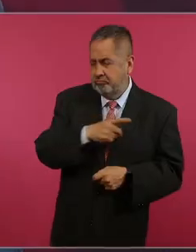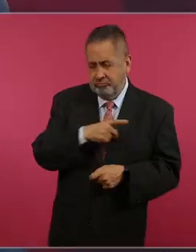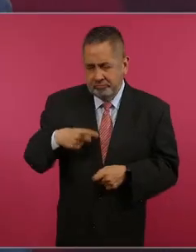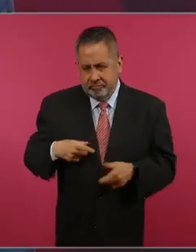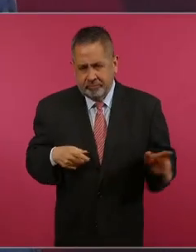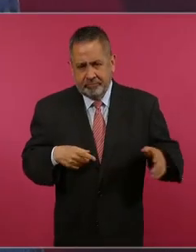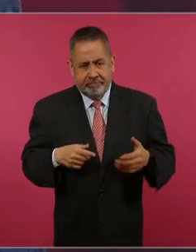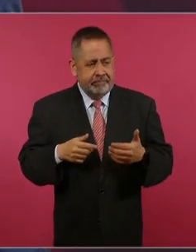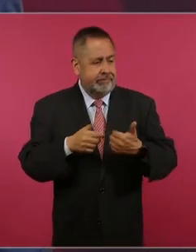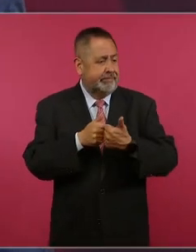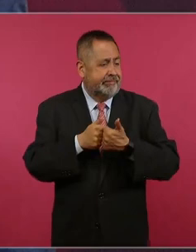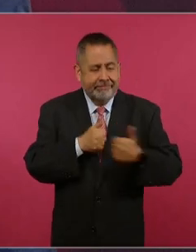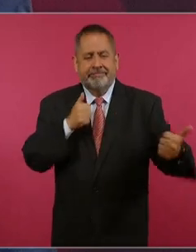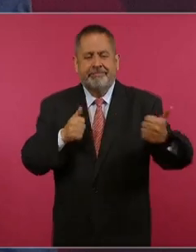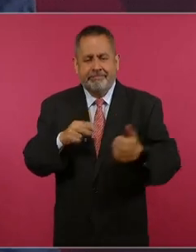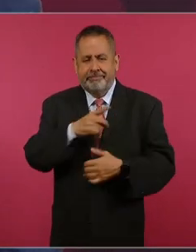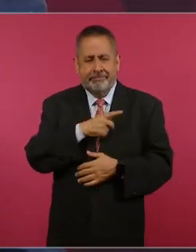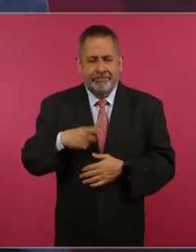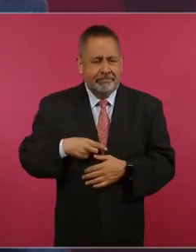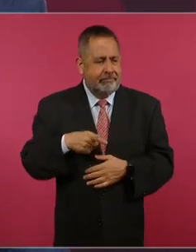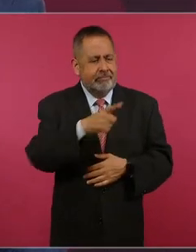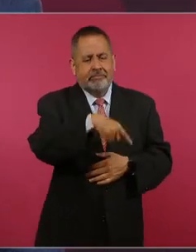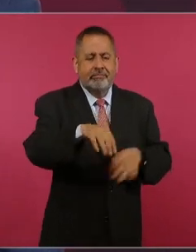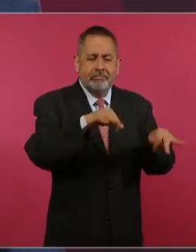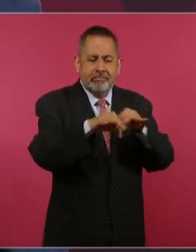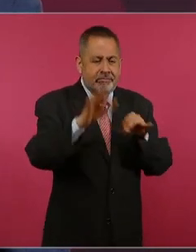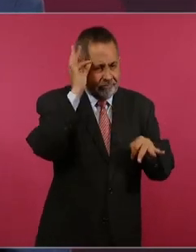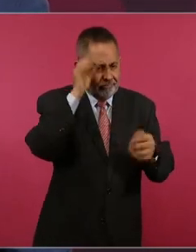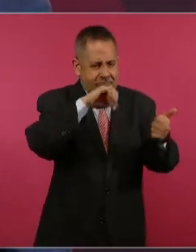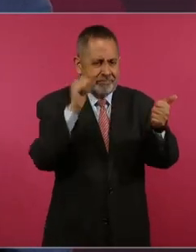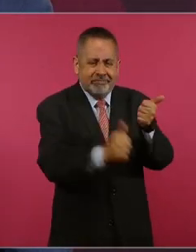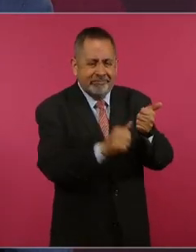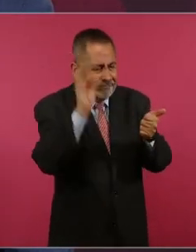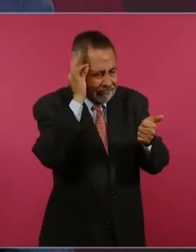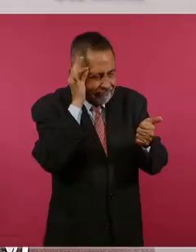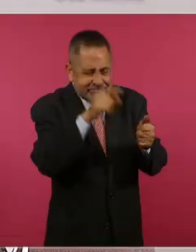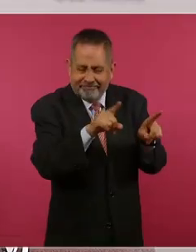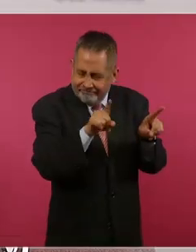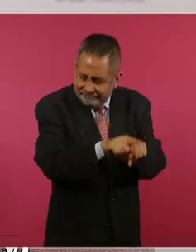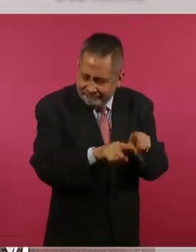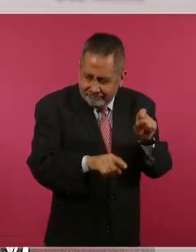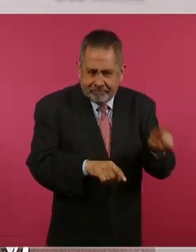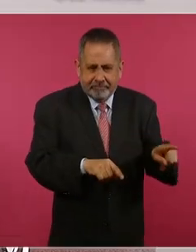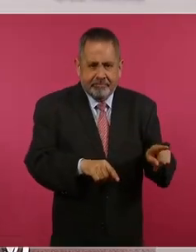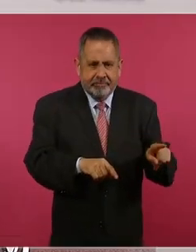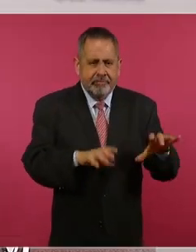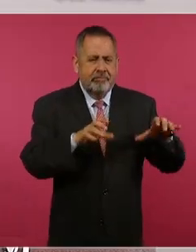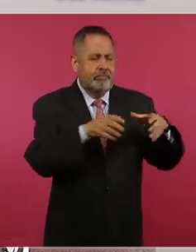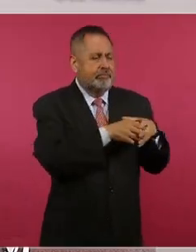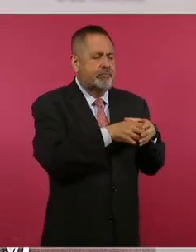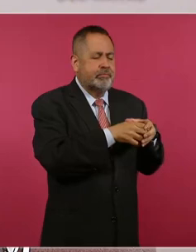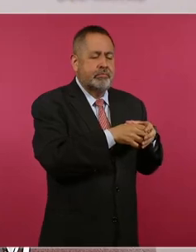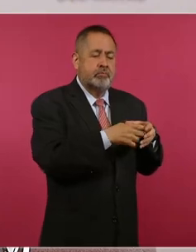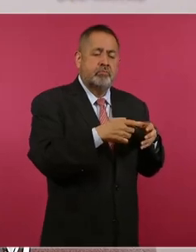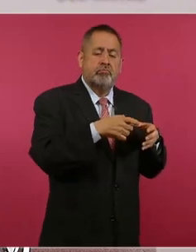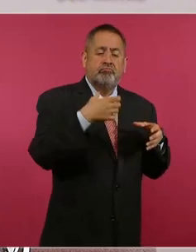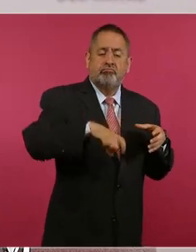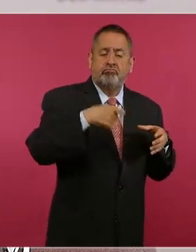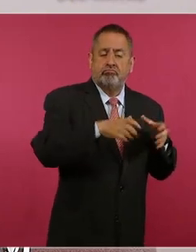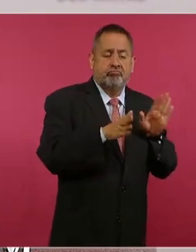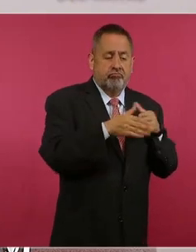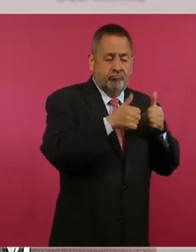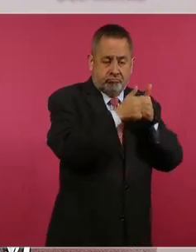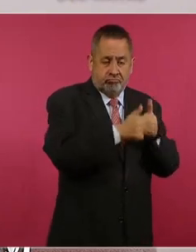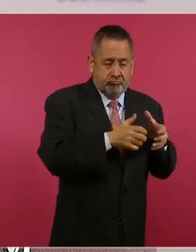No son independientes, son empleados, con todo respeto, del bloque conservador.